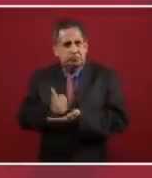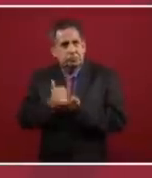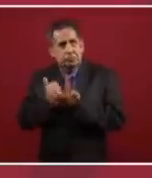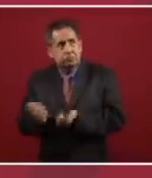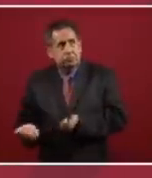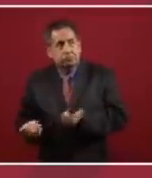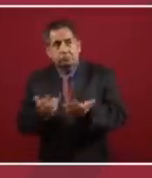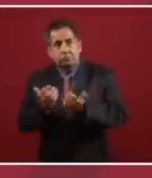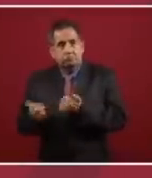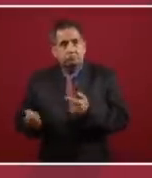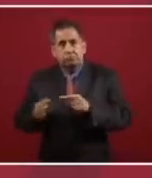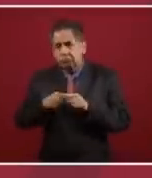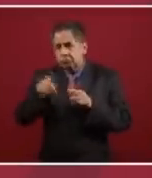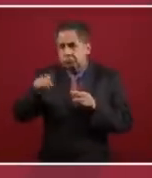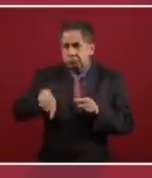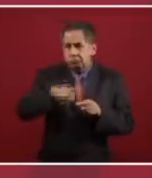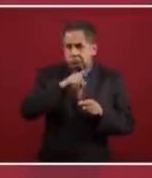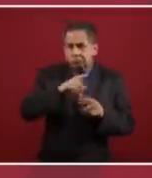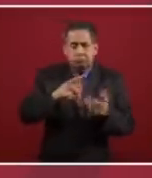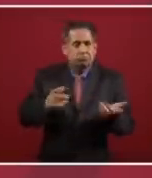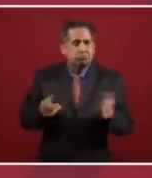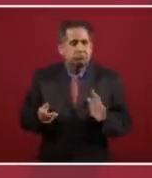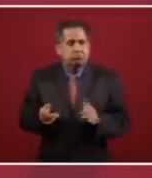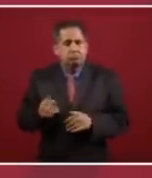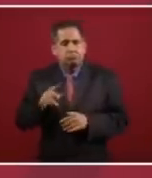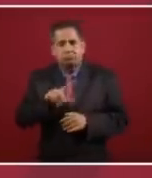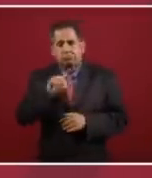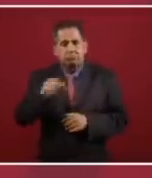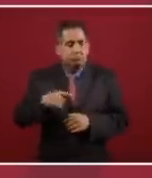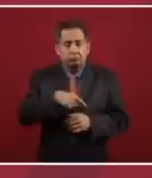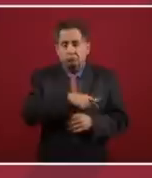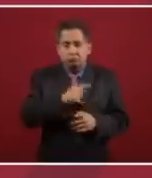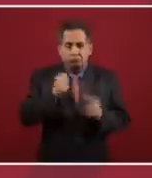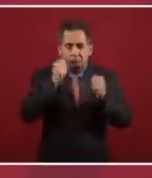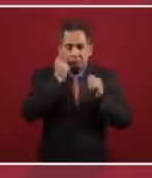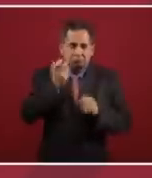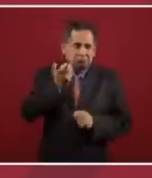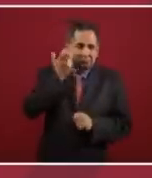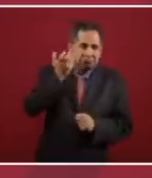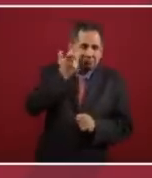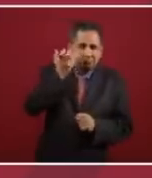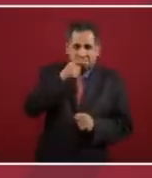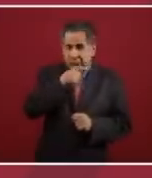Entonces, de manera deliberada, mañosa,